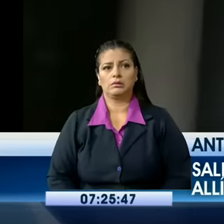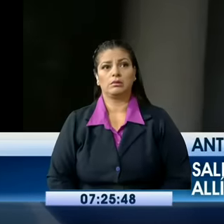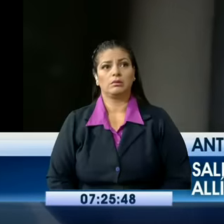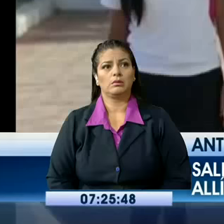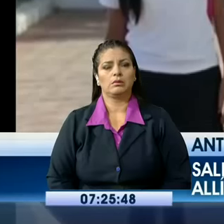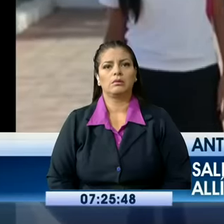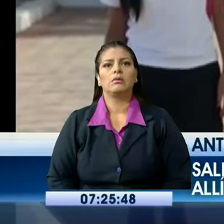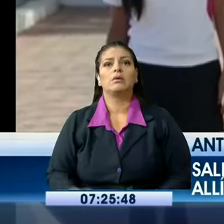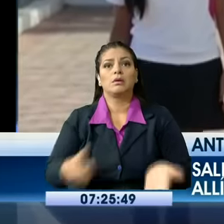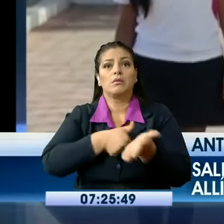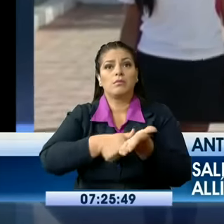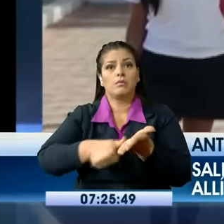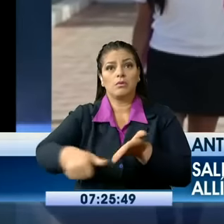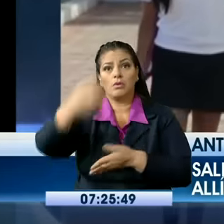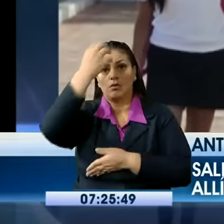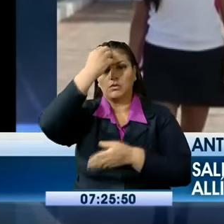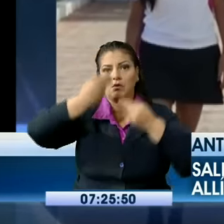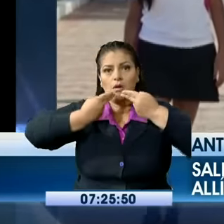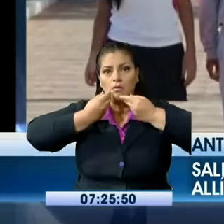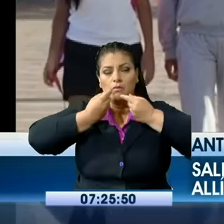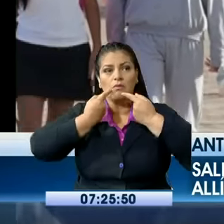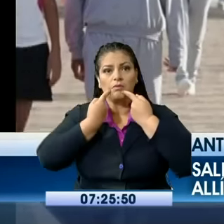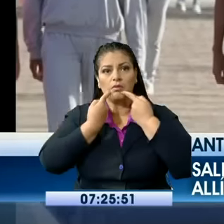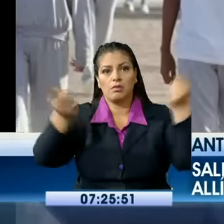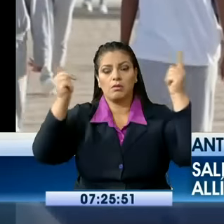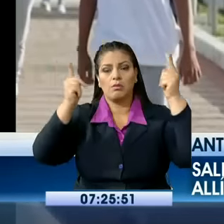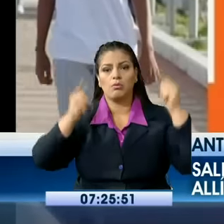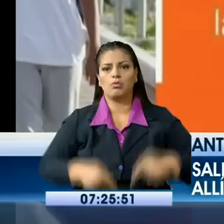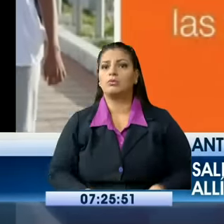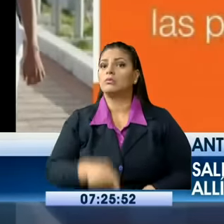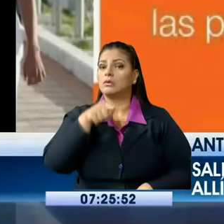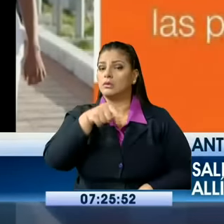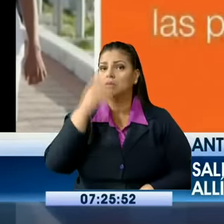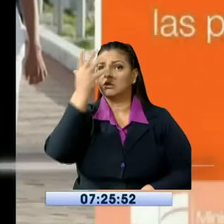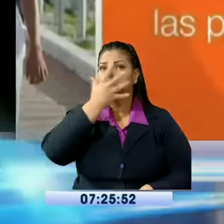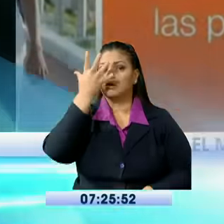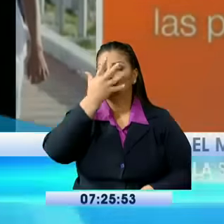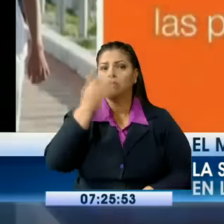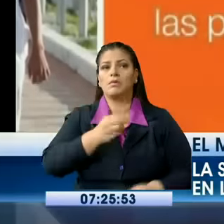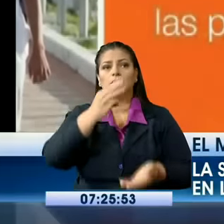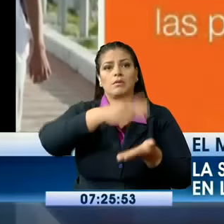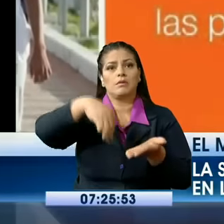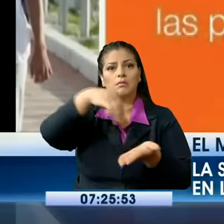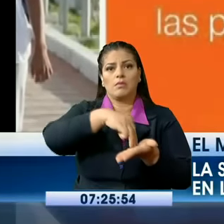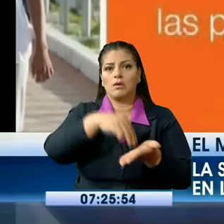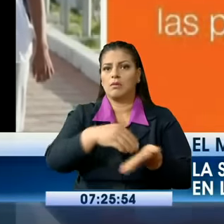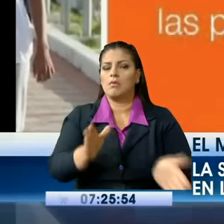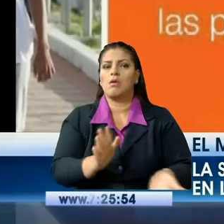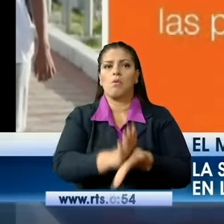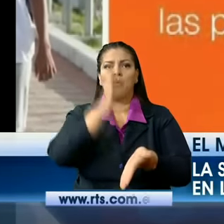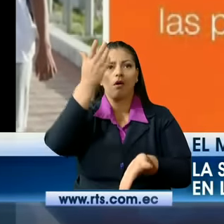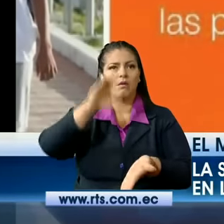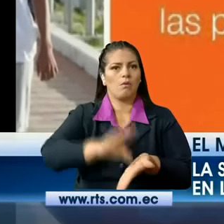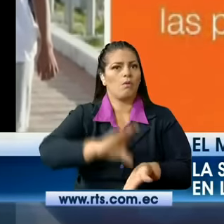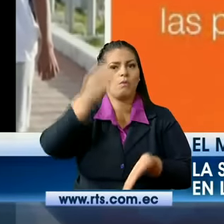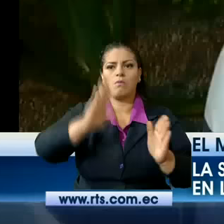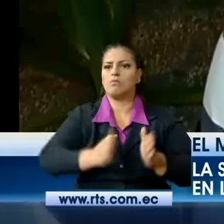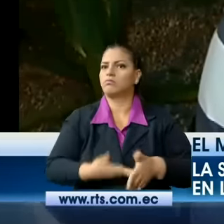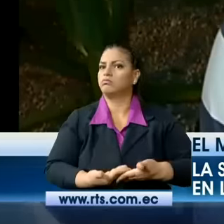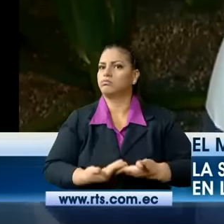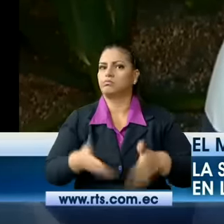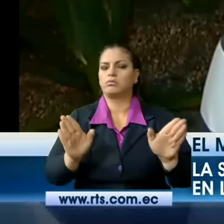el Ministerio de Educación informó la suspensión de clases para este lunes en las provincias de Manabí y